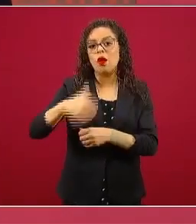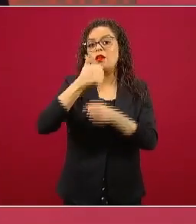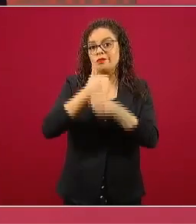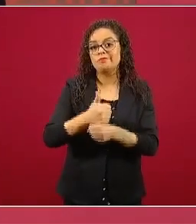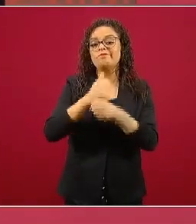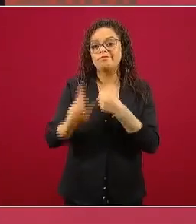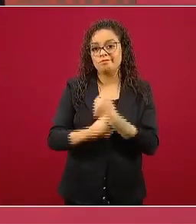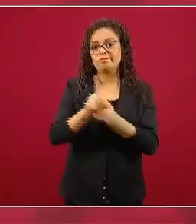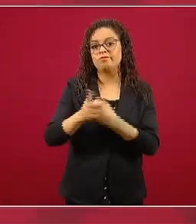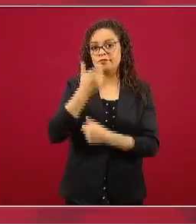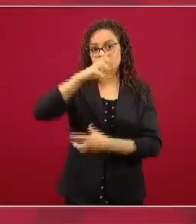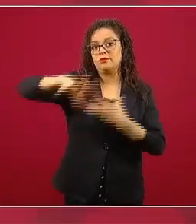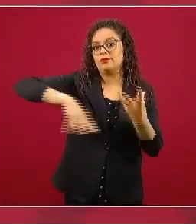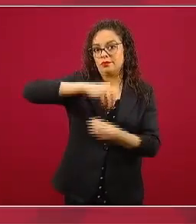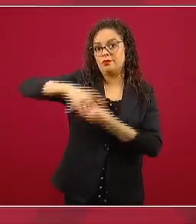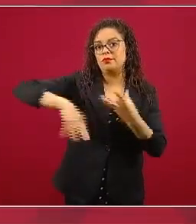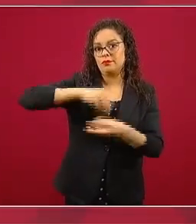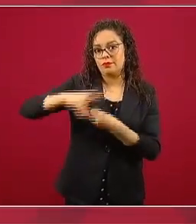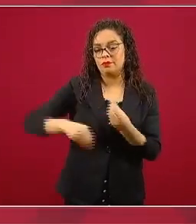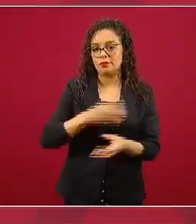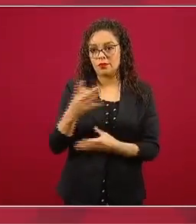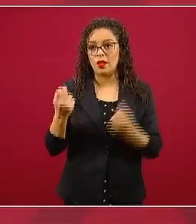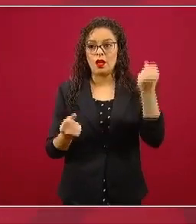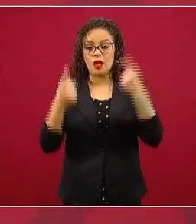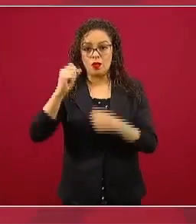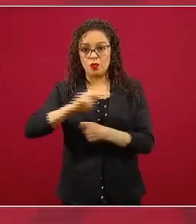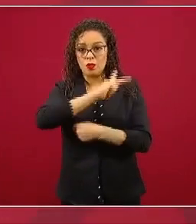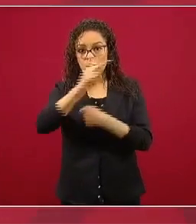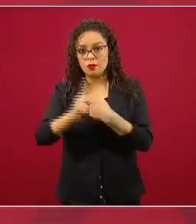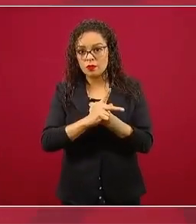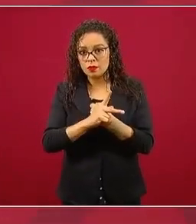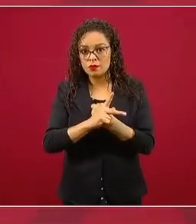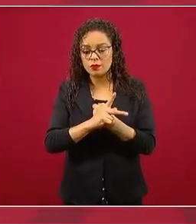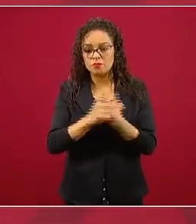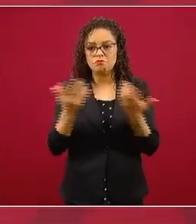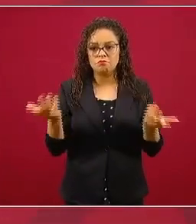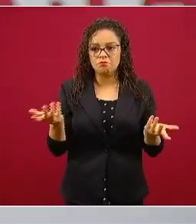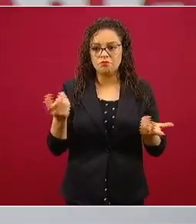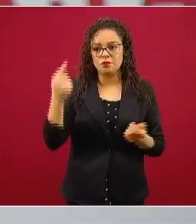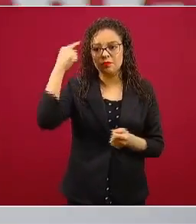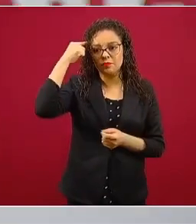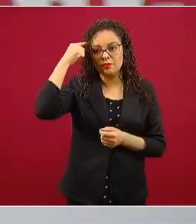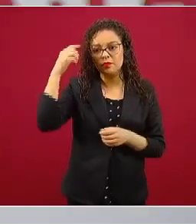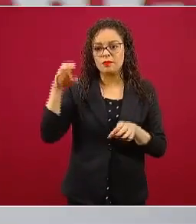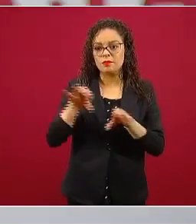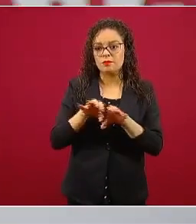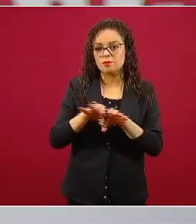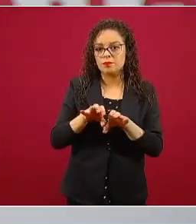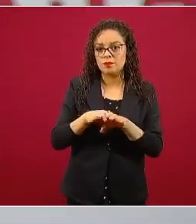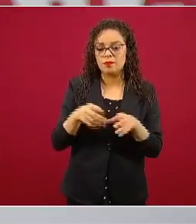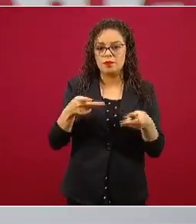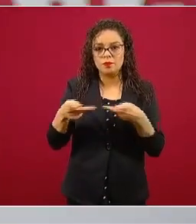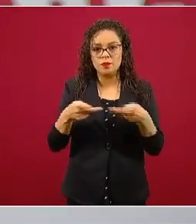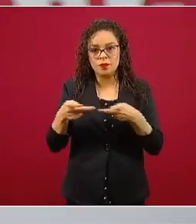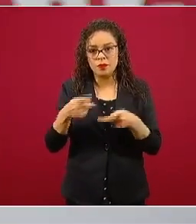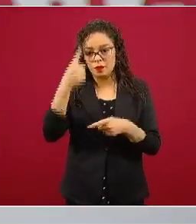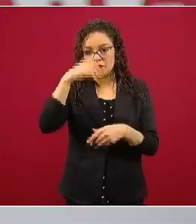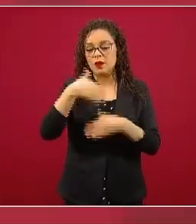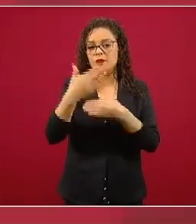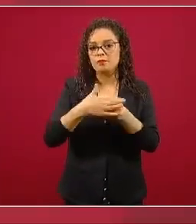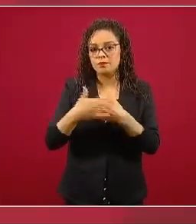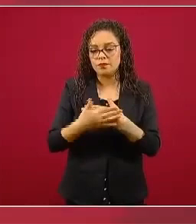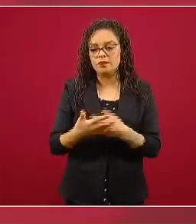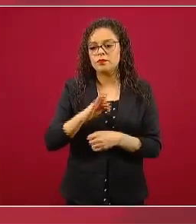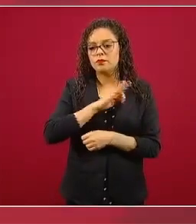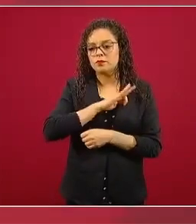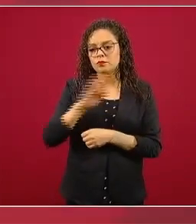que pueden tomar medidas, que son los países que tienen, digamos, el mayor peso en el sistema monetario internacional, pueden aumentar